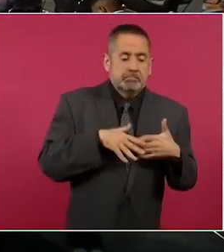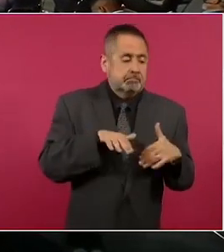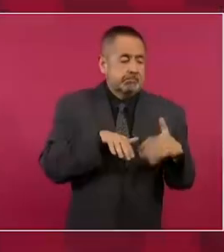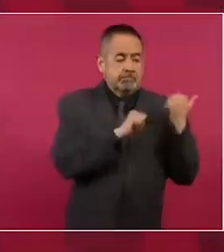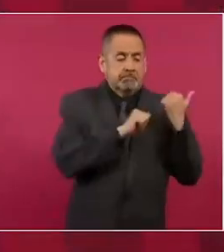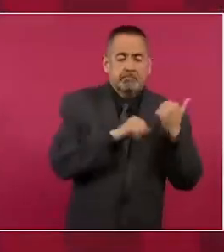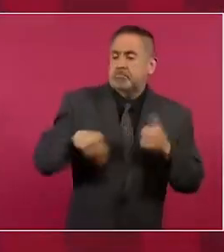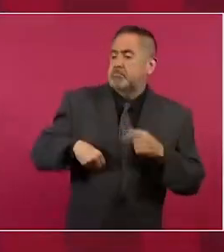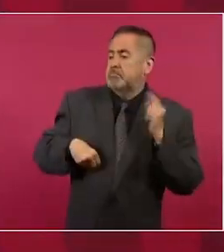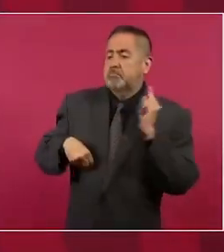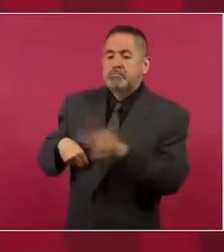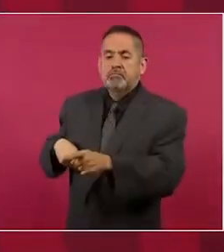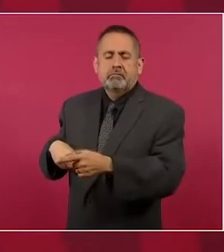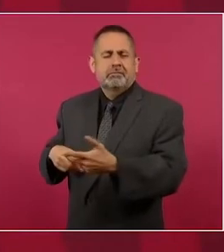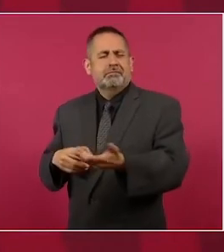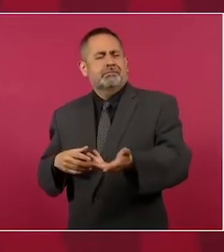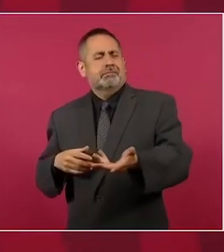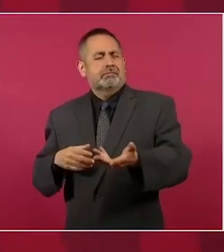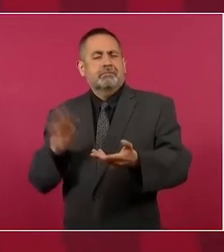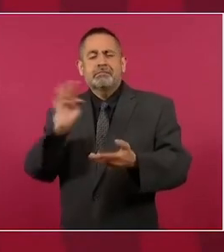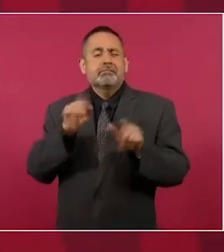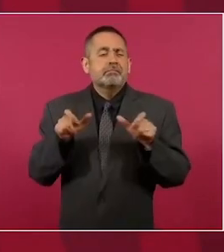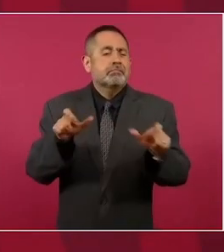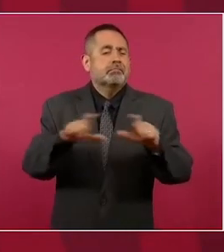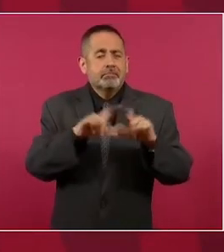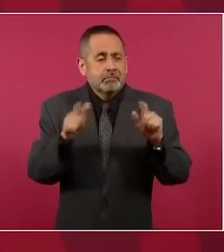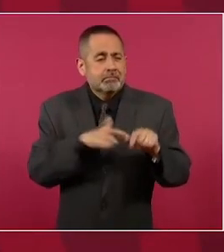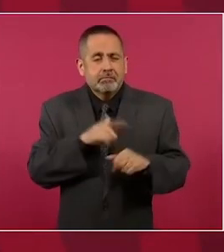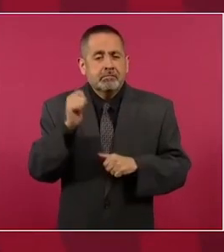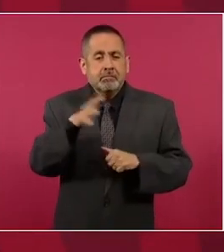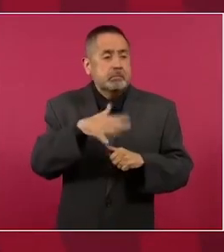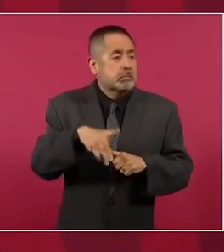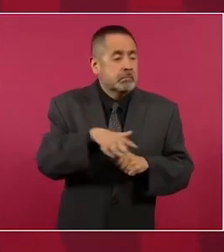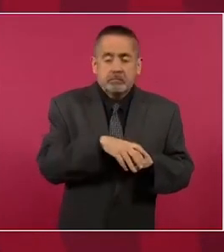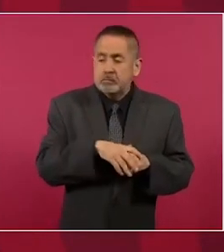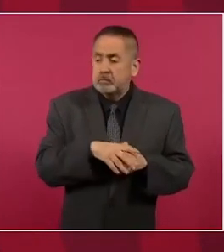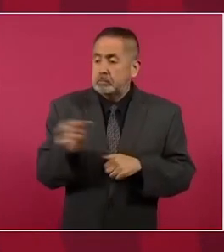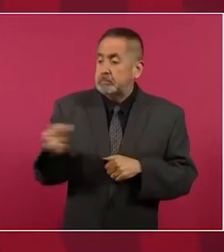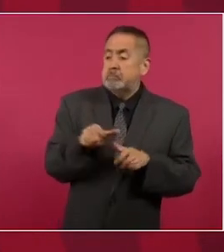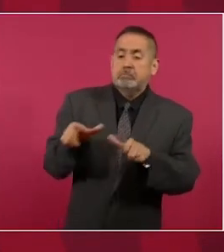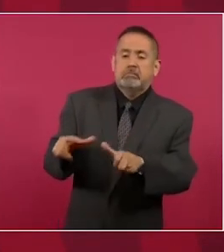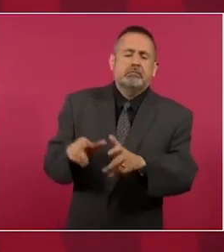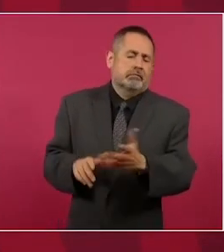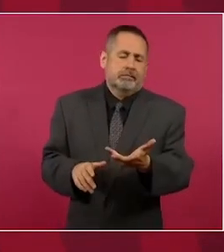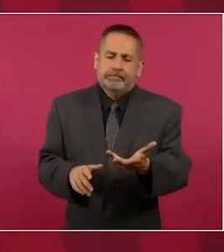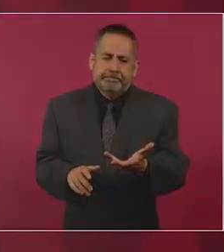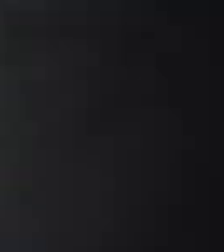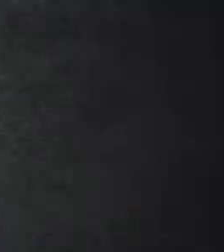Nacional o de cualquier otra corporación. Últimamente,